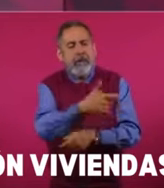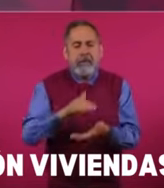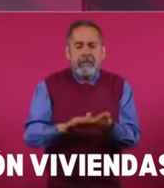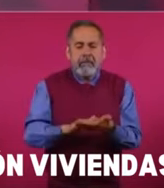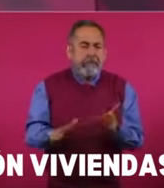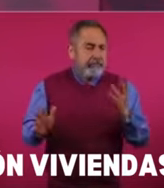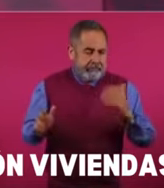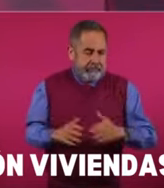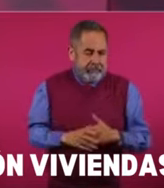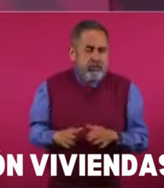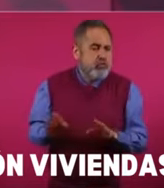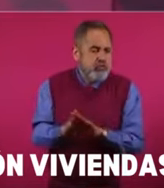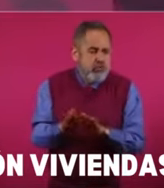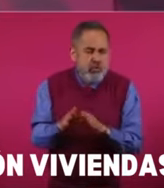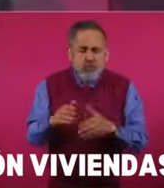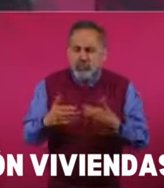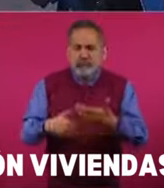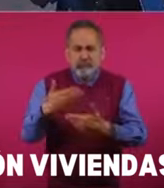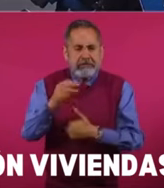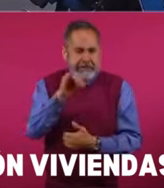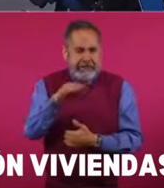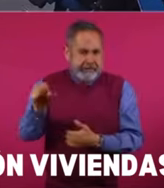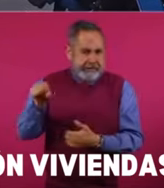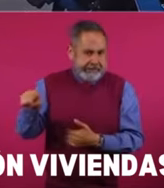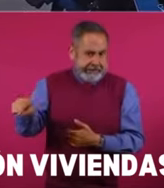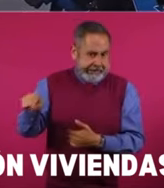¿Cómo se va a hacer esto?